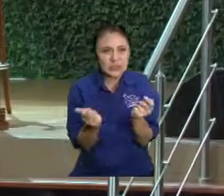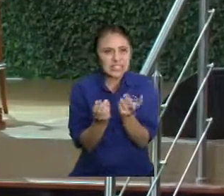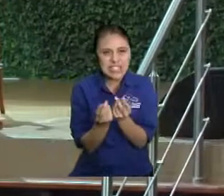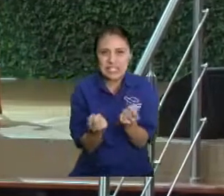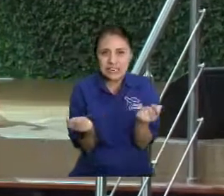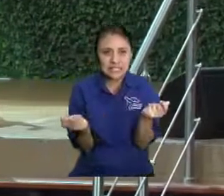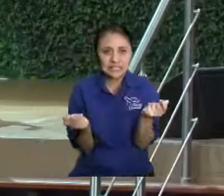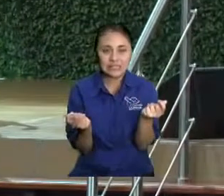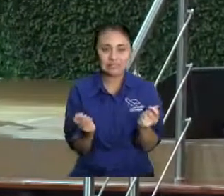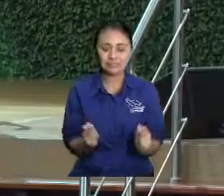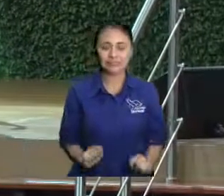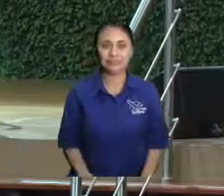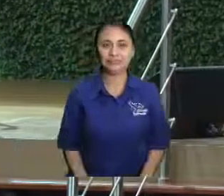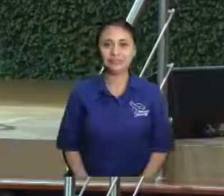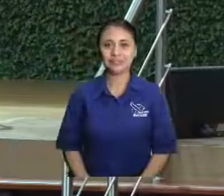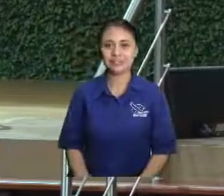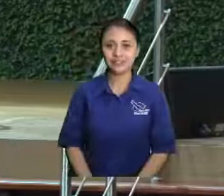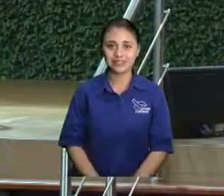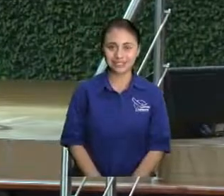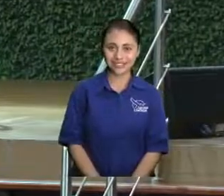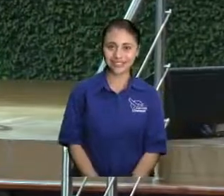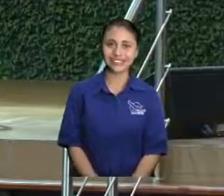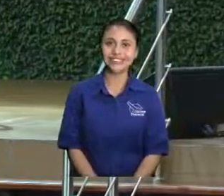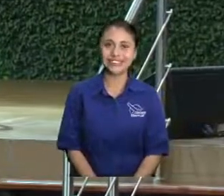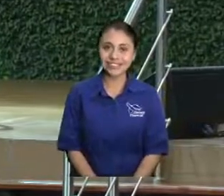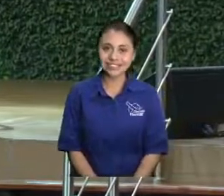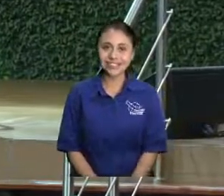los trajes de predicador puertorriqueño.